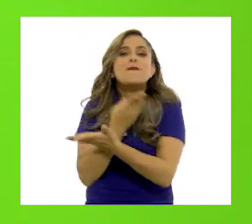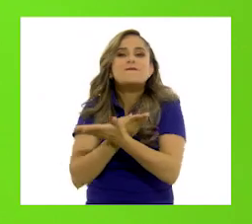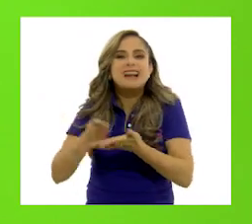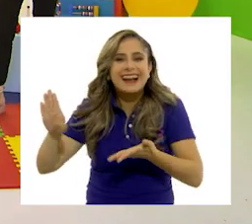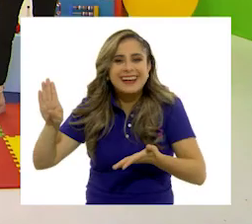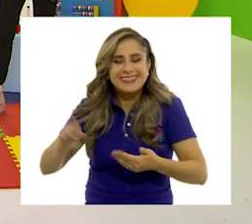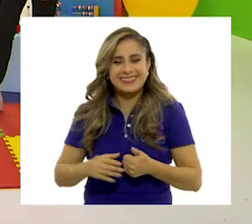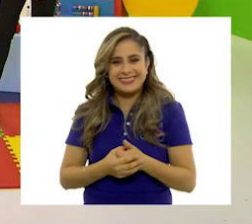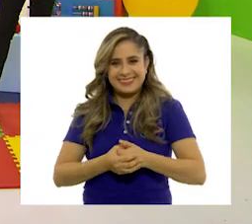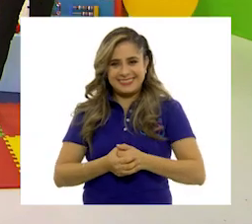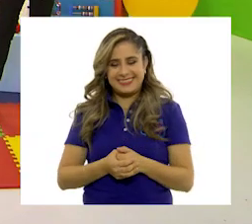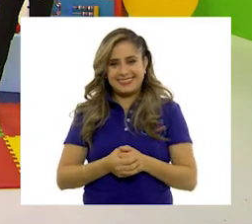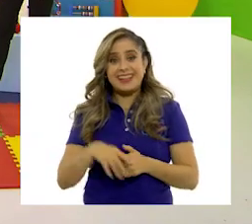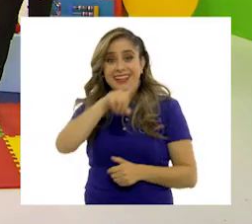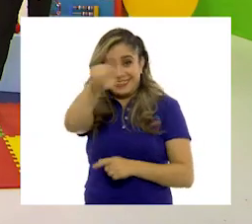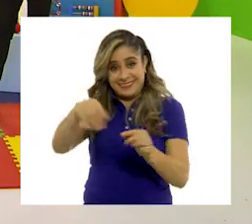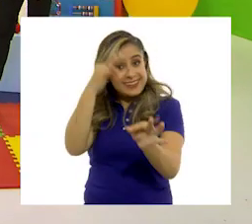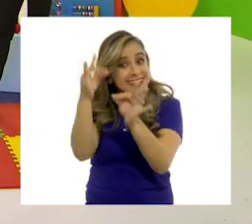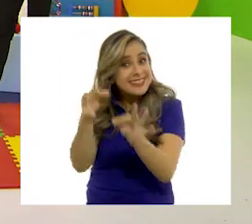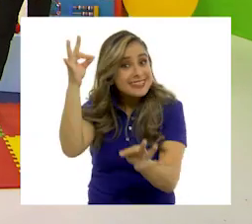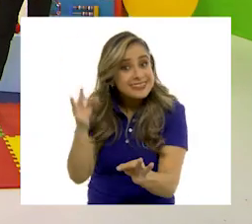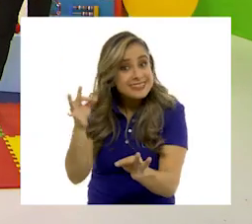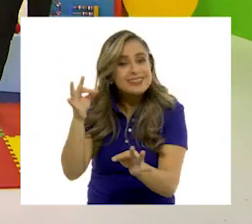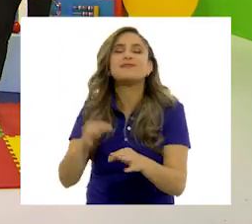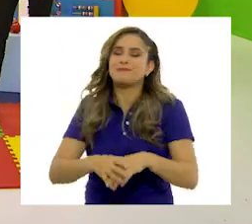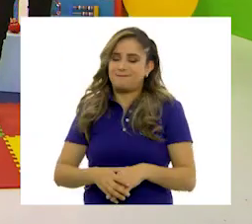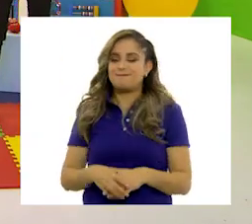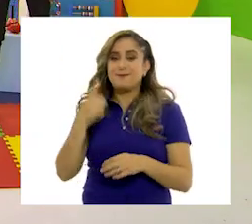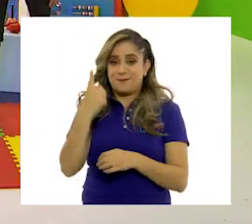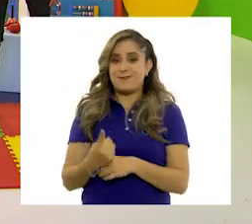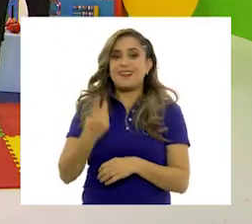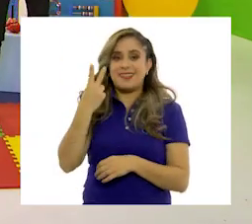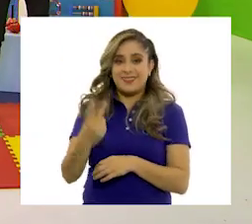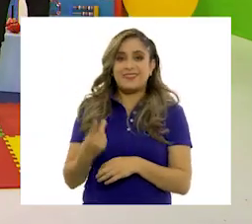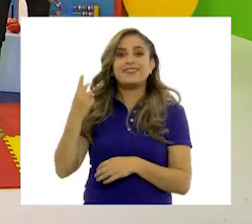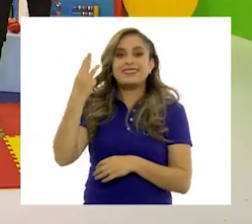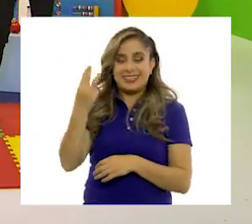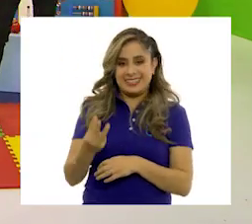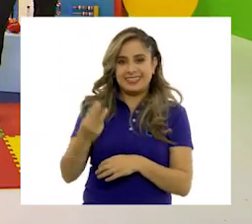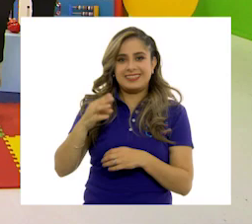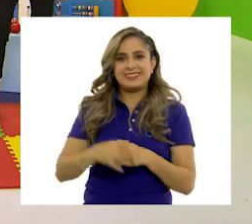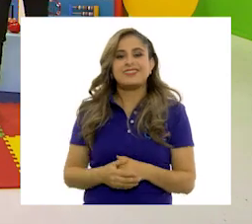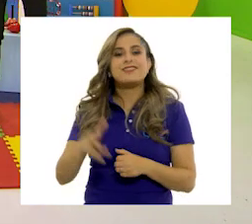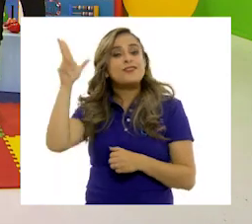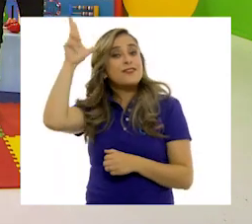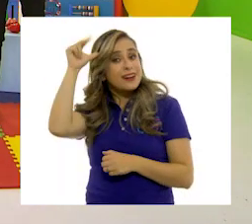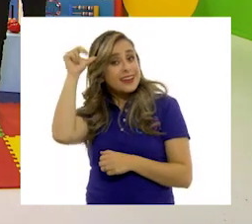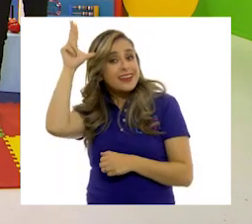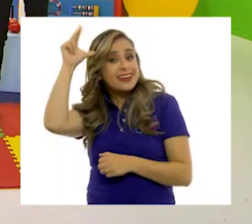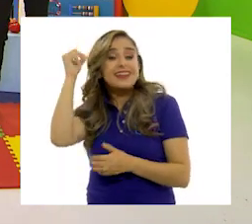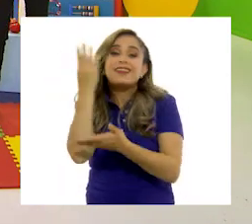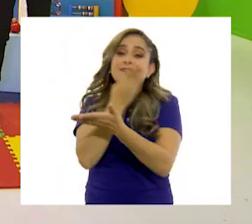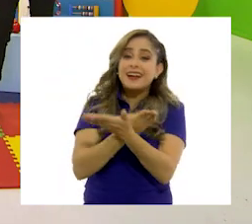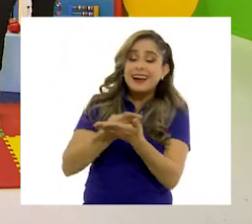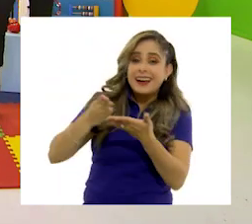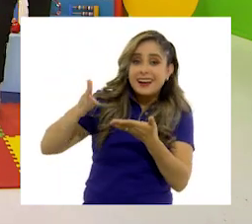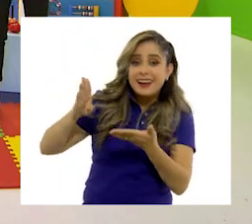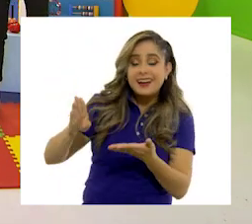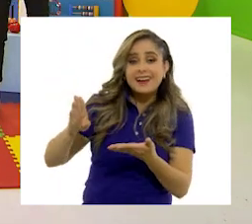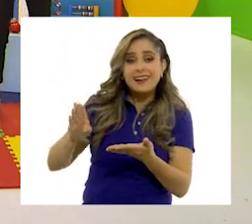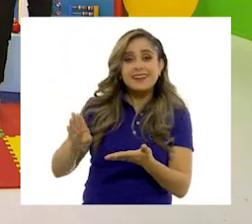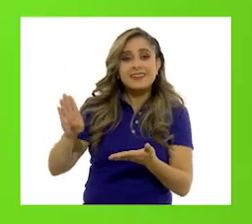Blanco. ¿Están listos? Vamos a hacerlo. 1, 2, 3. Conejito